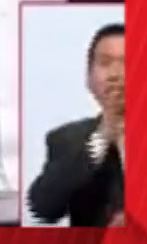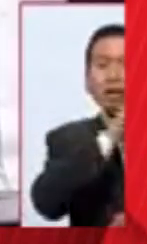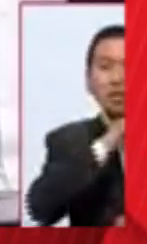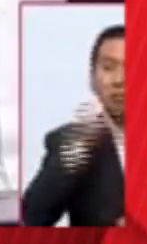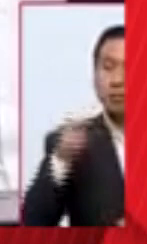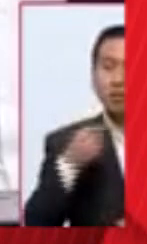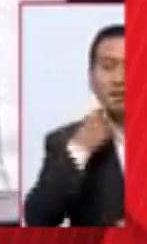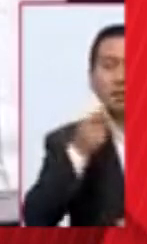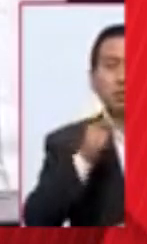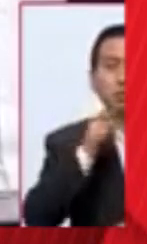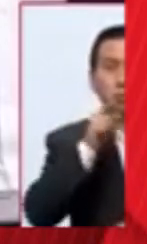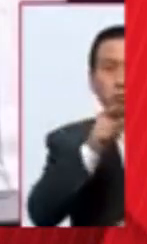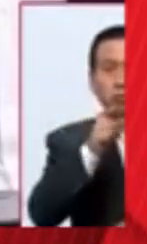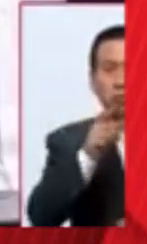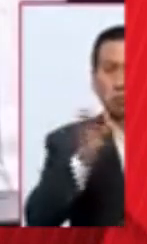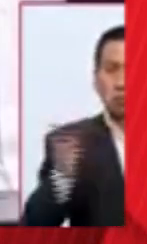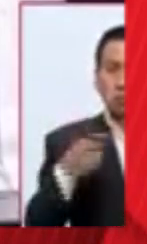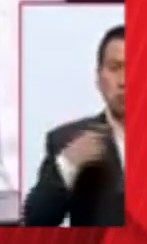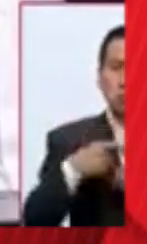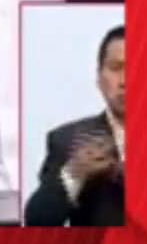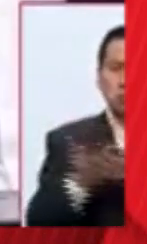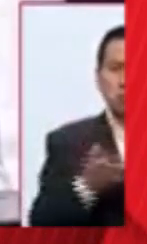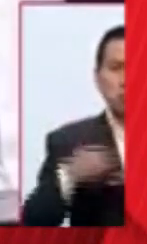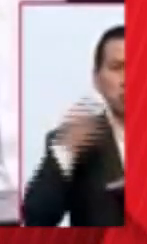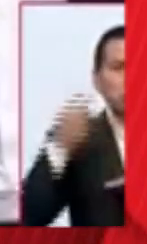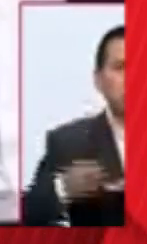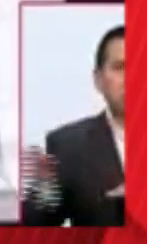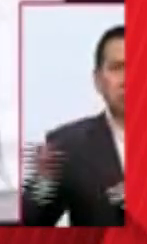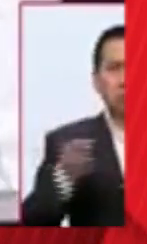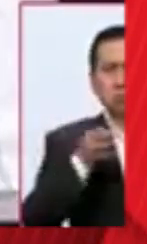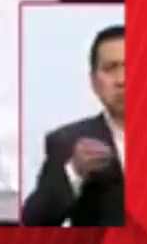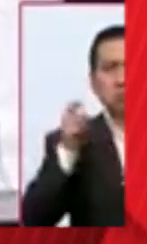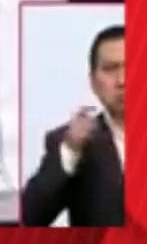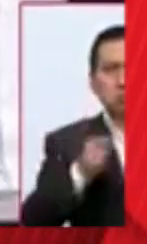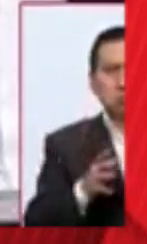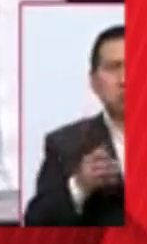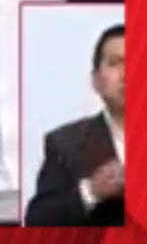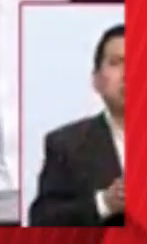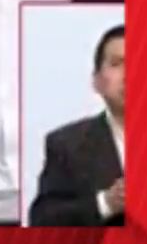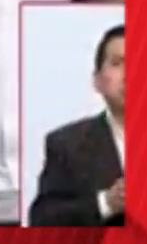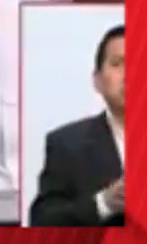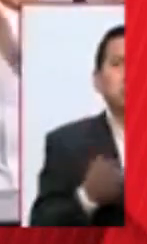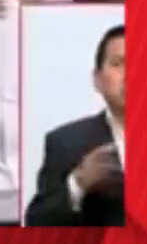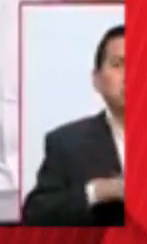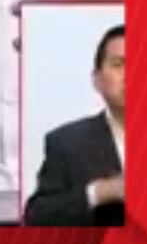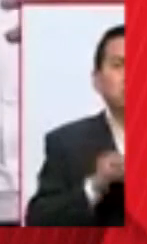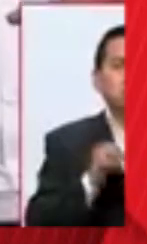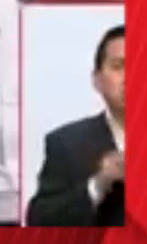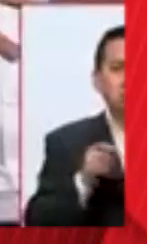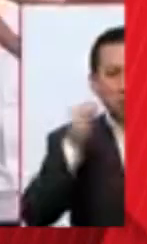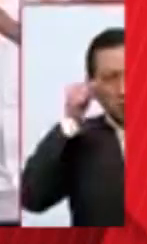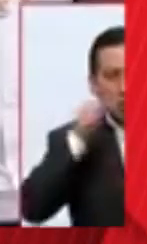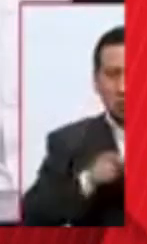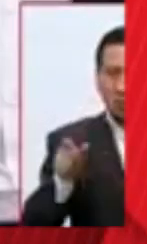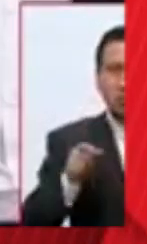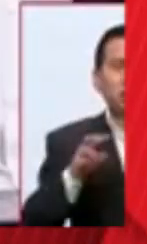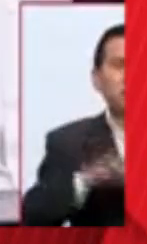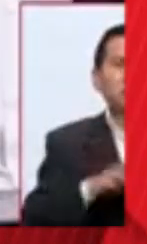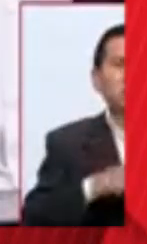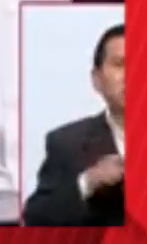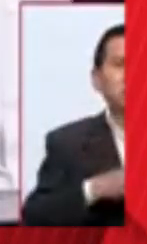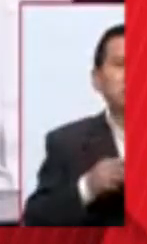dice que usted fue el promotor del golpe de Estado y da algunas explicaciones. Indudablemente esto lo recordamos un poco por